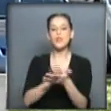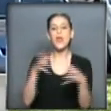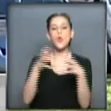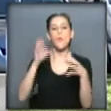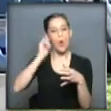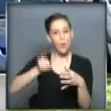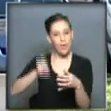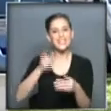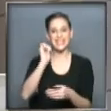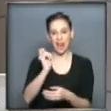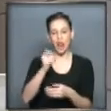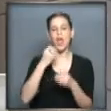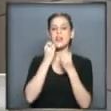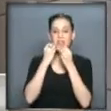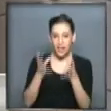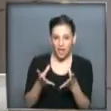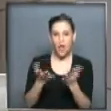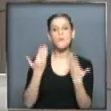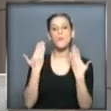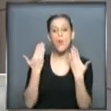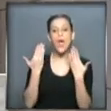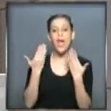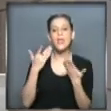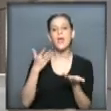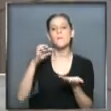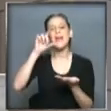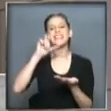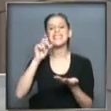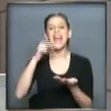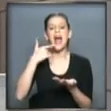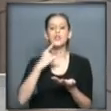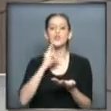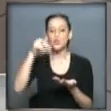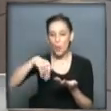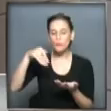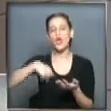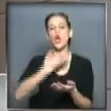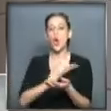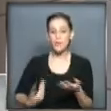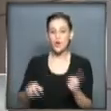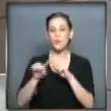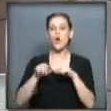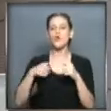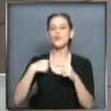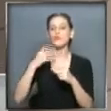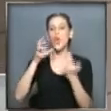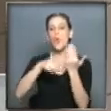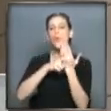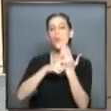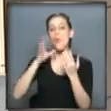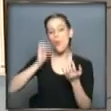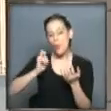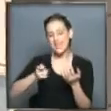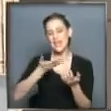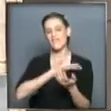Magistratura, al declarar admisible la vía del persaltum a la que recurrió el Gobierno Nacional en respuesta al fallo de la jueza federal